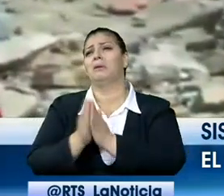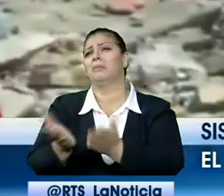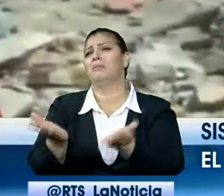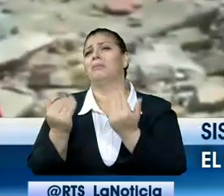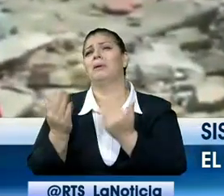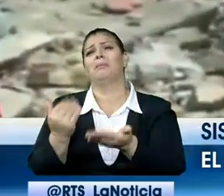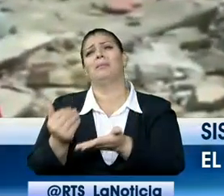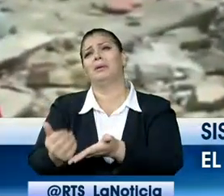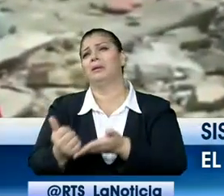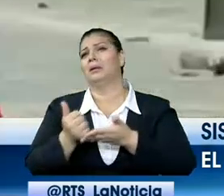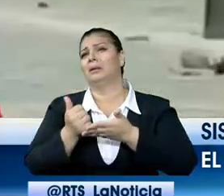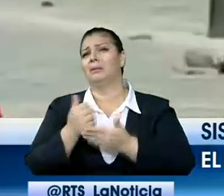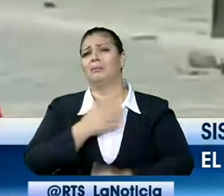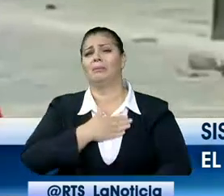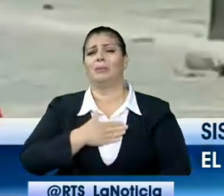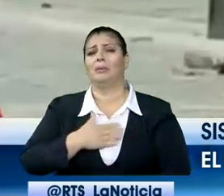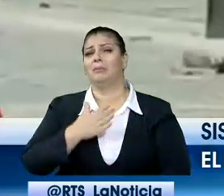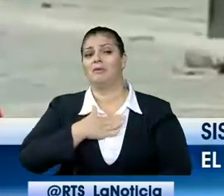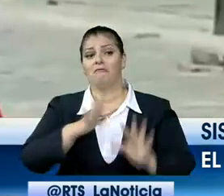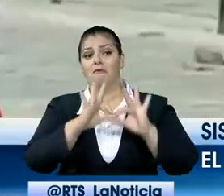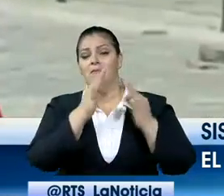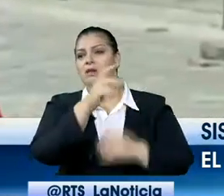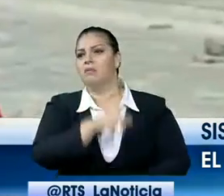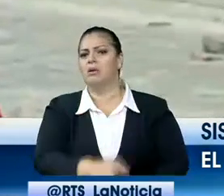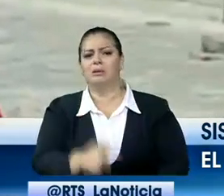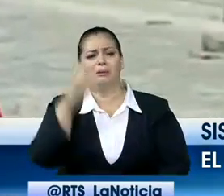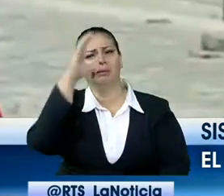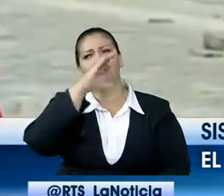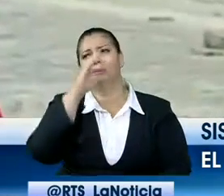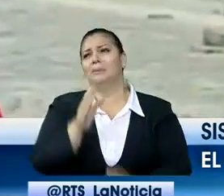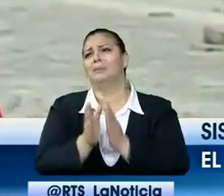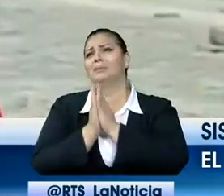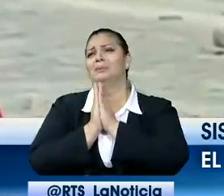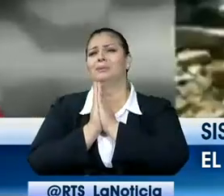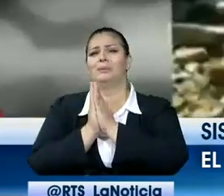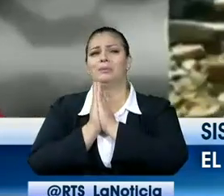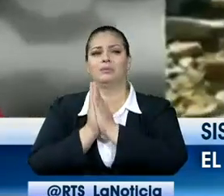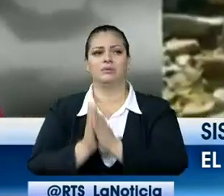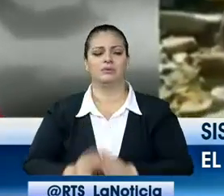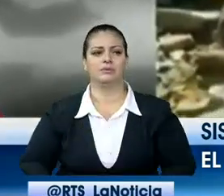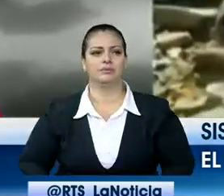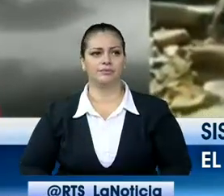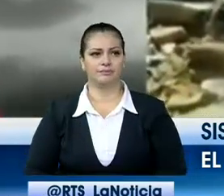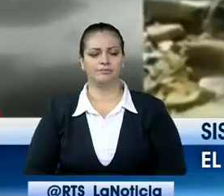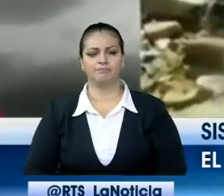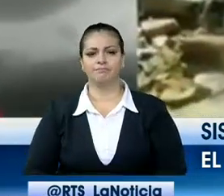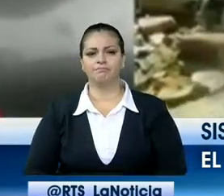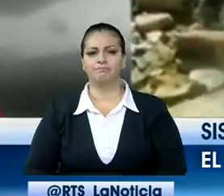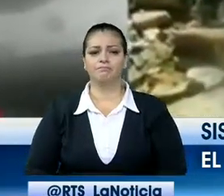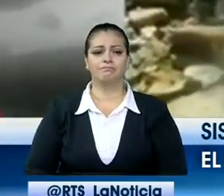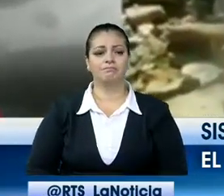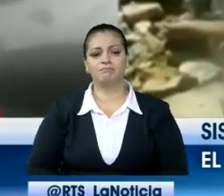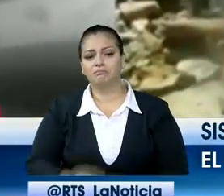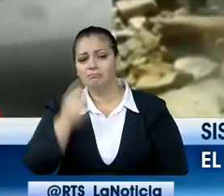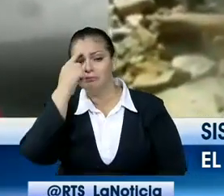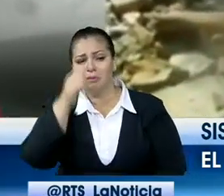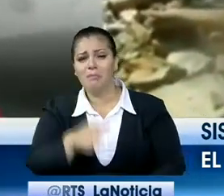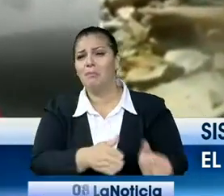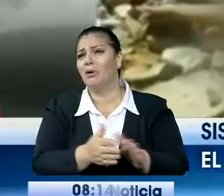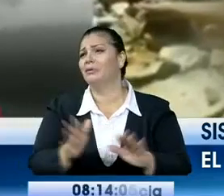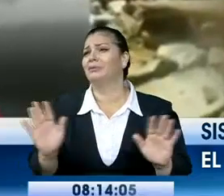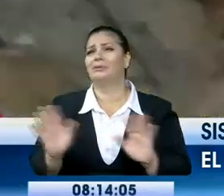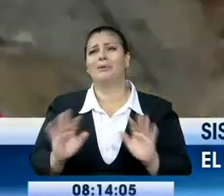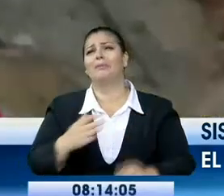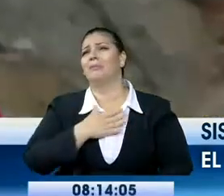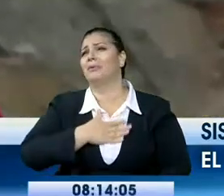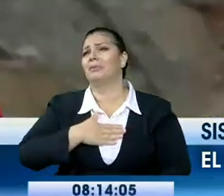¿verdad? Gente que pide el rescate de sus familiares, que aseguran y obviamente, como es natural y lógico, abrigan, Roselena, la esperanza de que aún puedan estar con vida